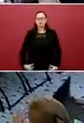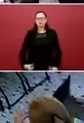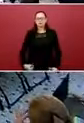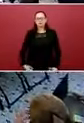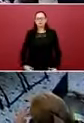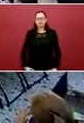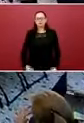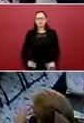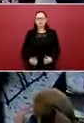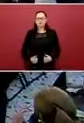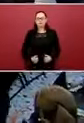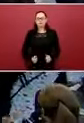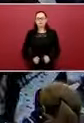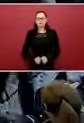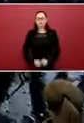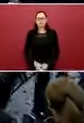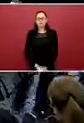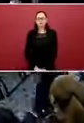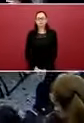Ustedes dos.